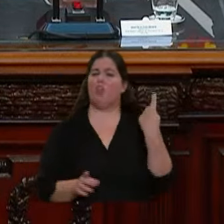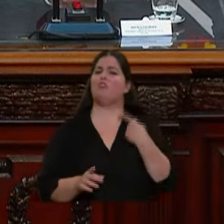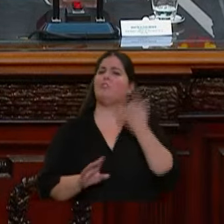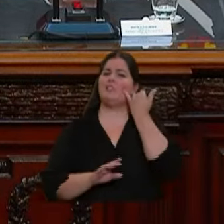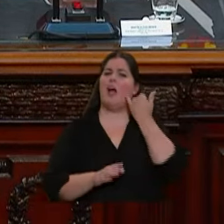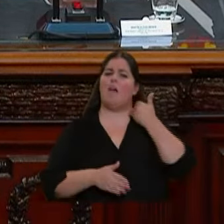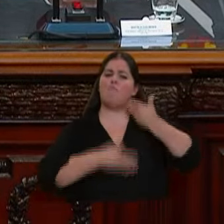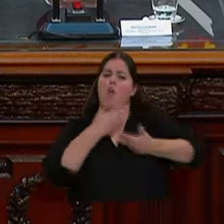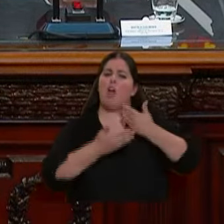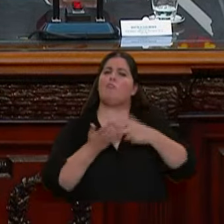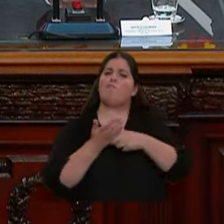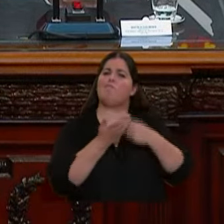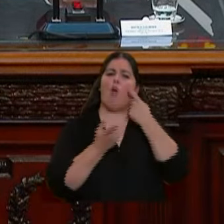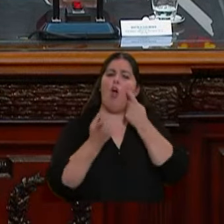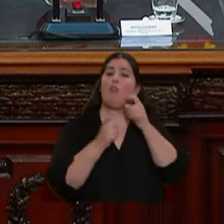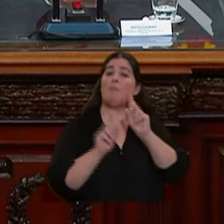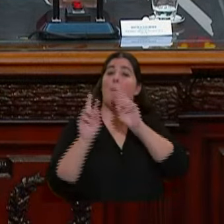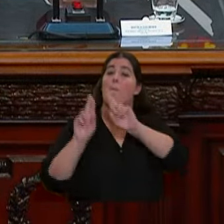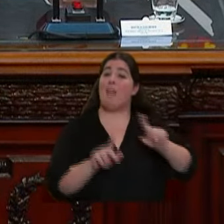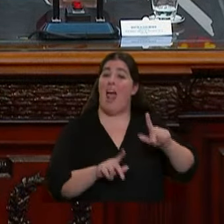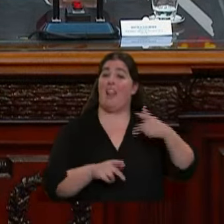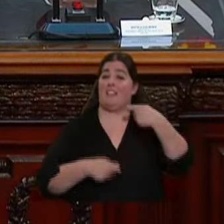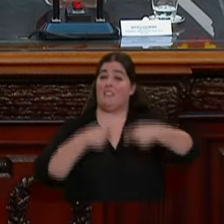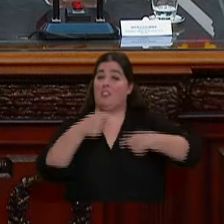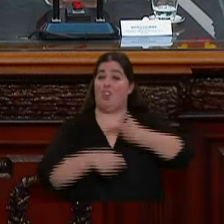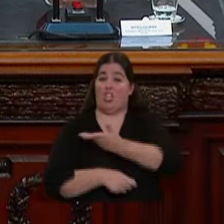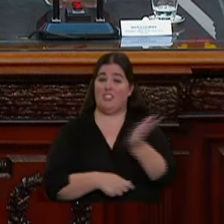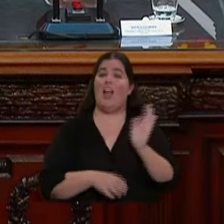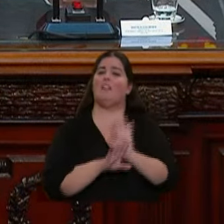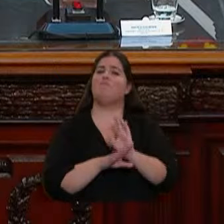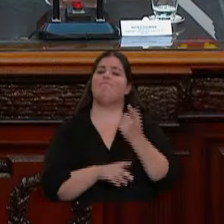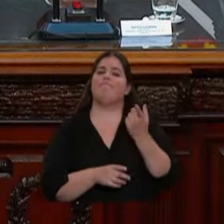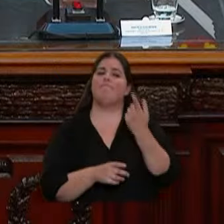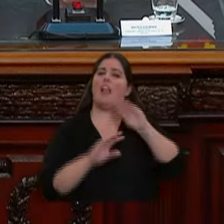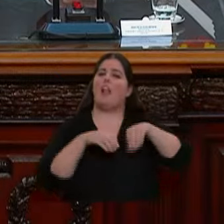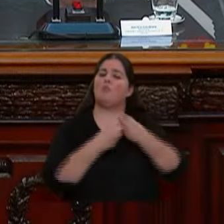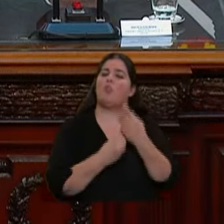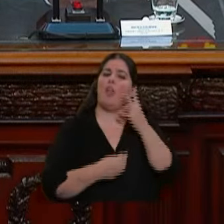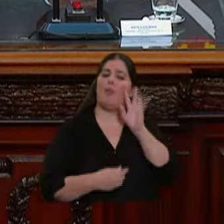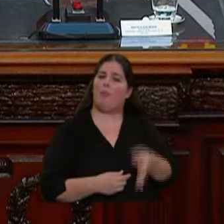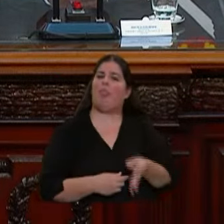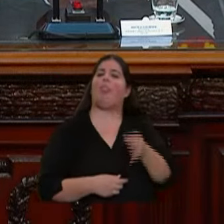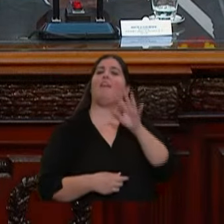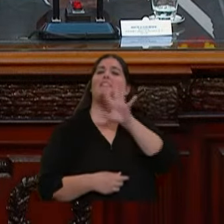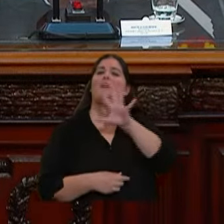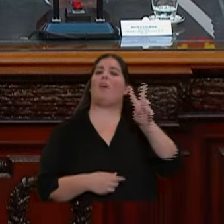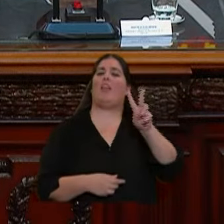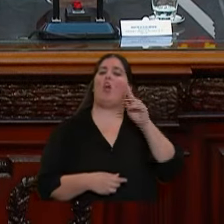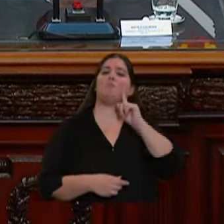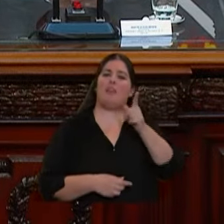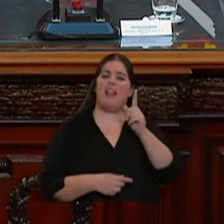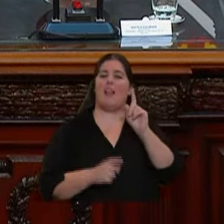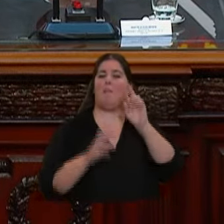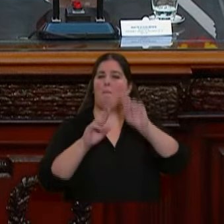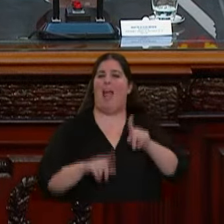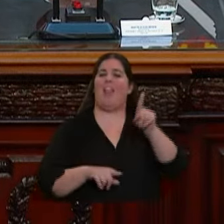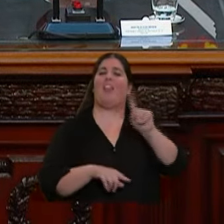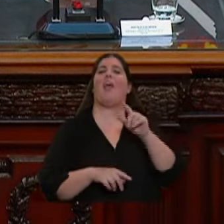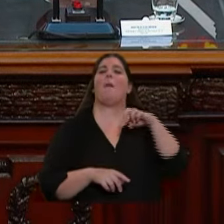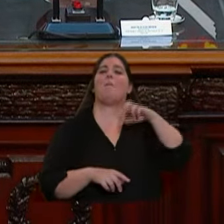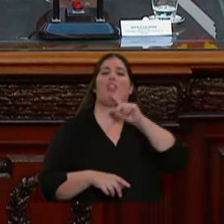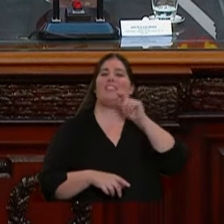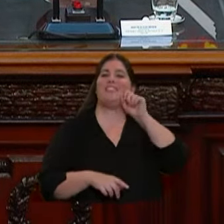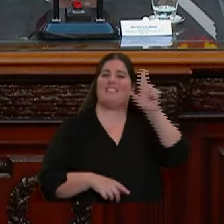un proceso de auditoría de los planes sociales que arrojó, como sospechábamos, que al menos 52.000 planes Potenciar Trabajo